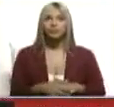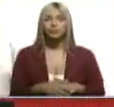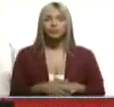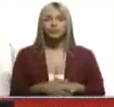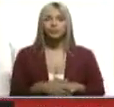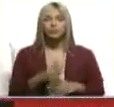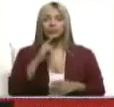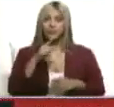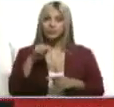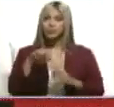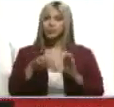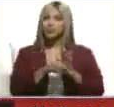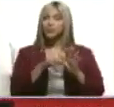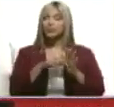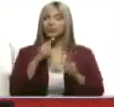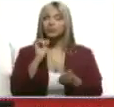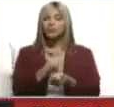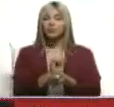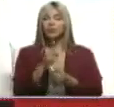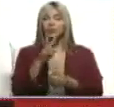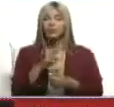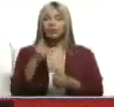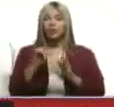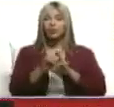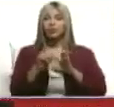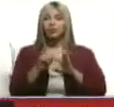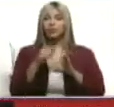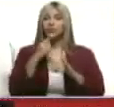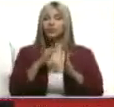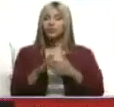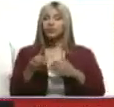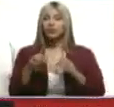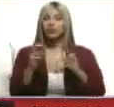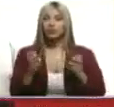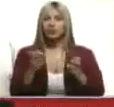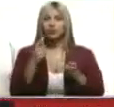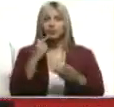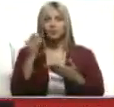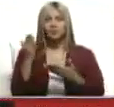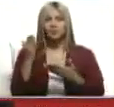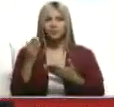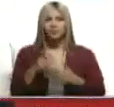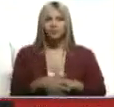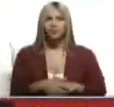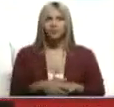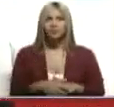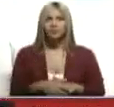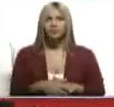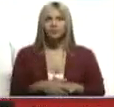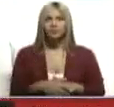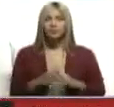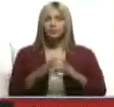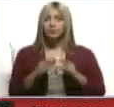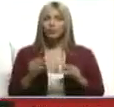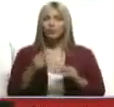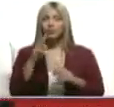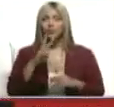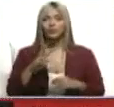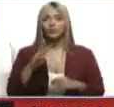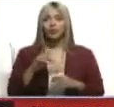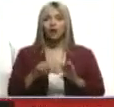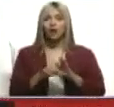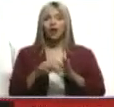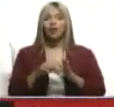Código Penal venezolano tiene un artículo que va en función a este tema. A ver si lo tenemos ahí para presentárselos a todas y a todos. Y tiene que ver con el